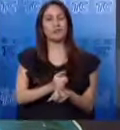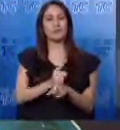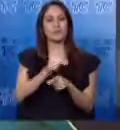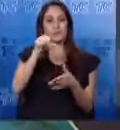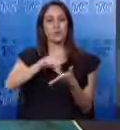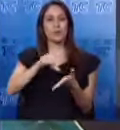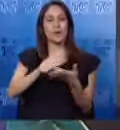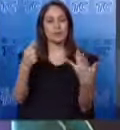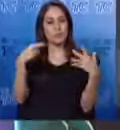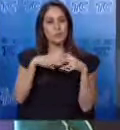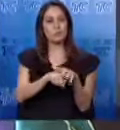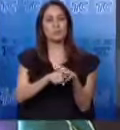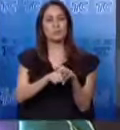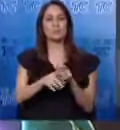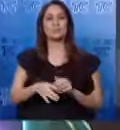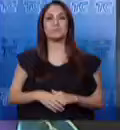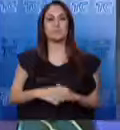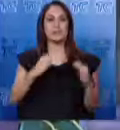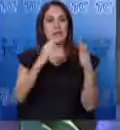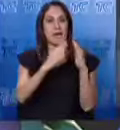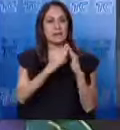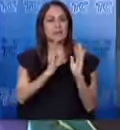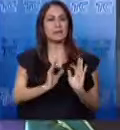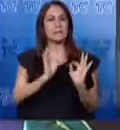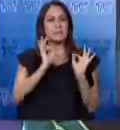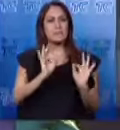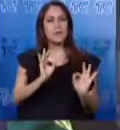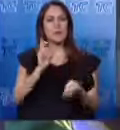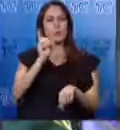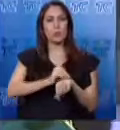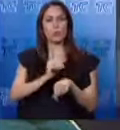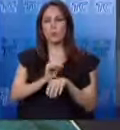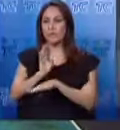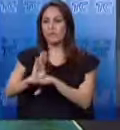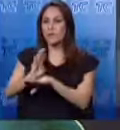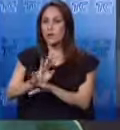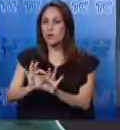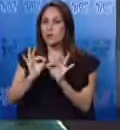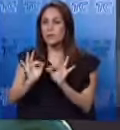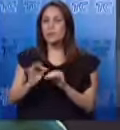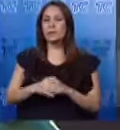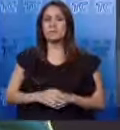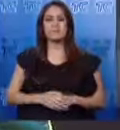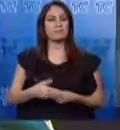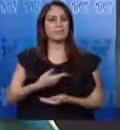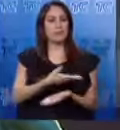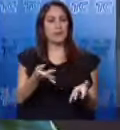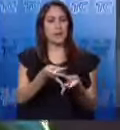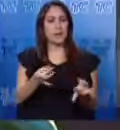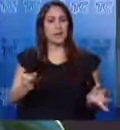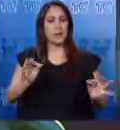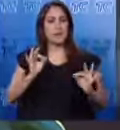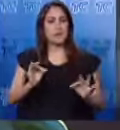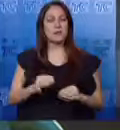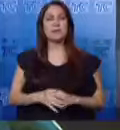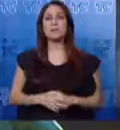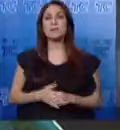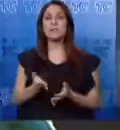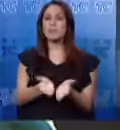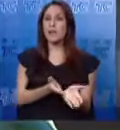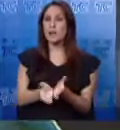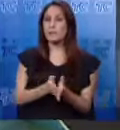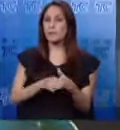ciudad incluyente, con viviendas dignas, médicos del barrio, espacios públicos de calidad, cobertura de